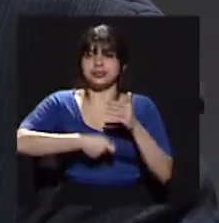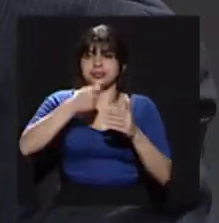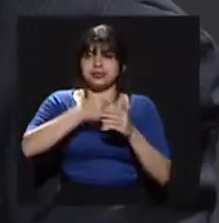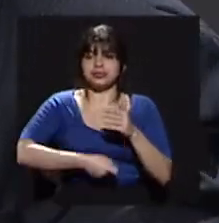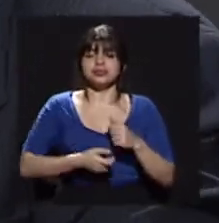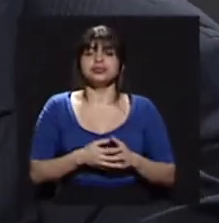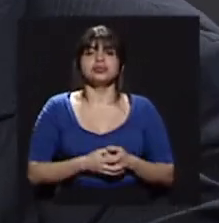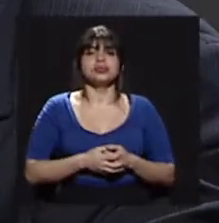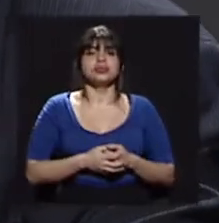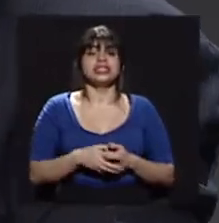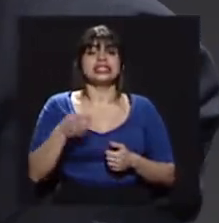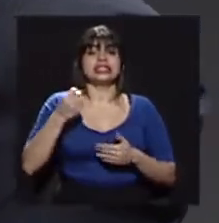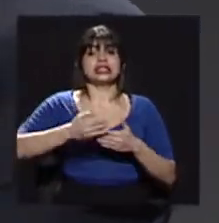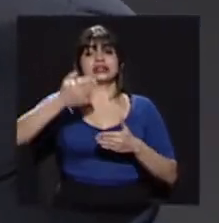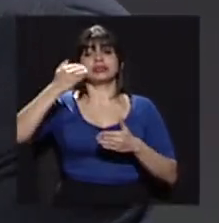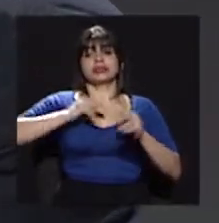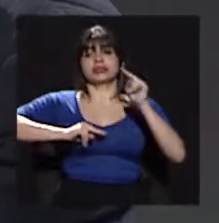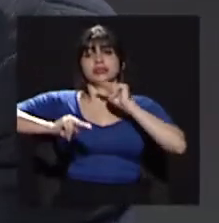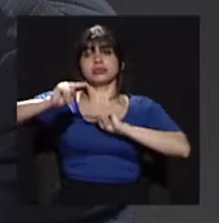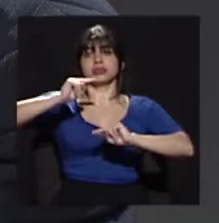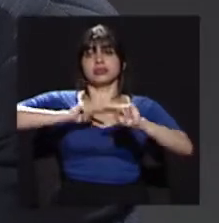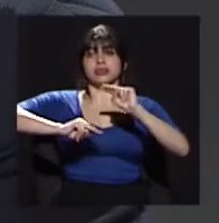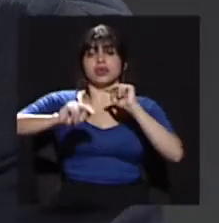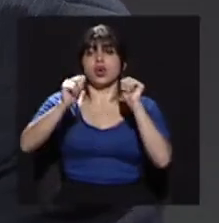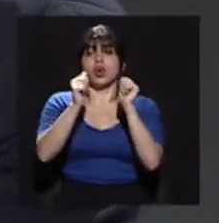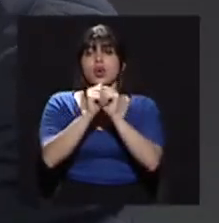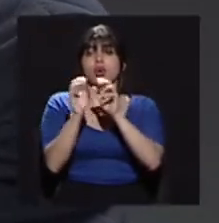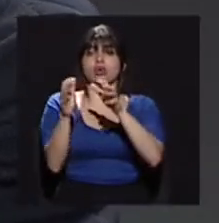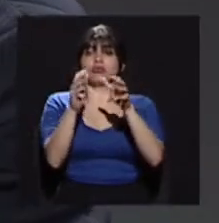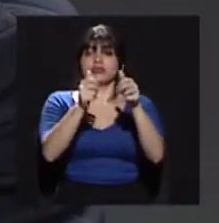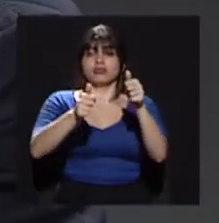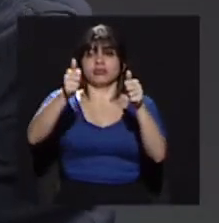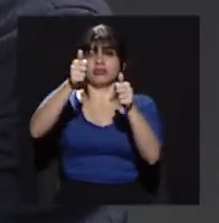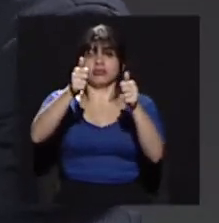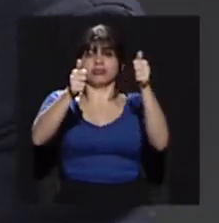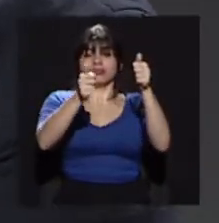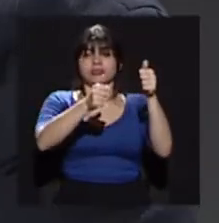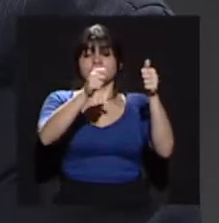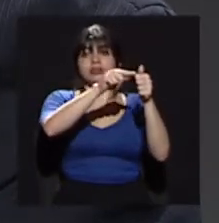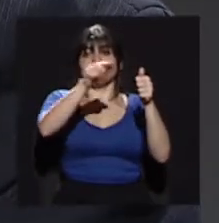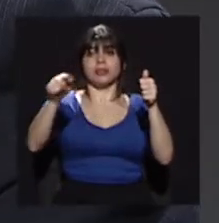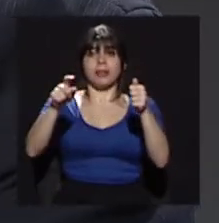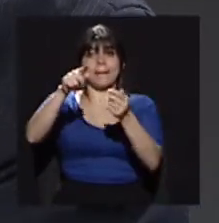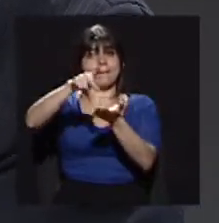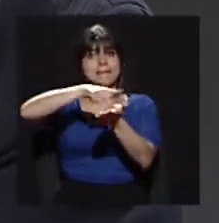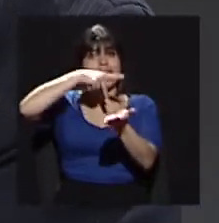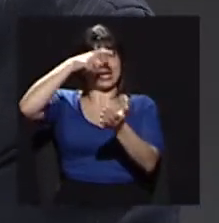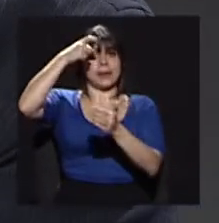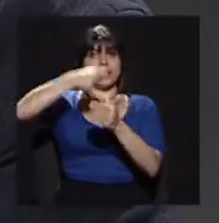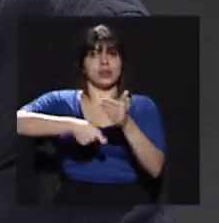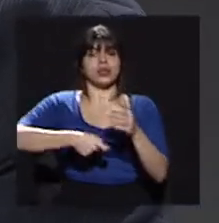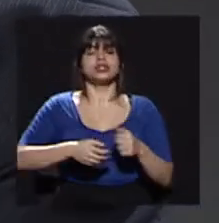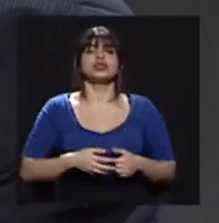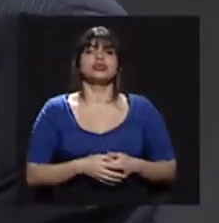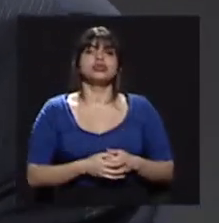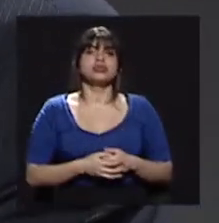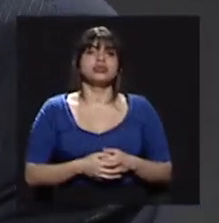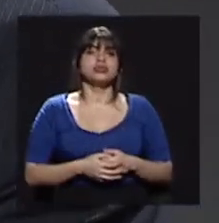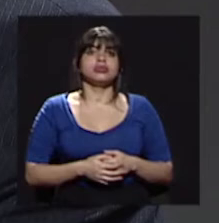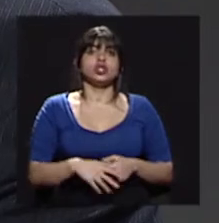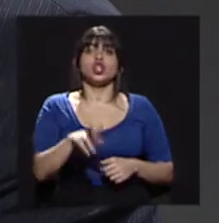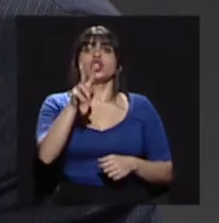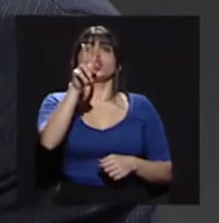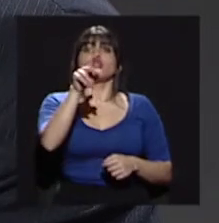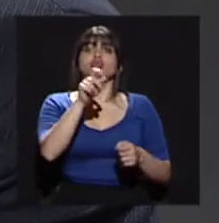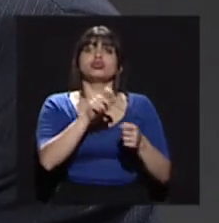haber negociado con los sectores cúpulas que habrían de pagar los impuestos dos